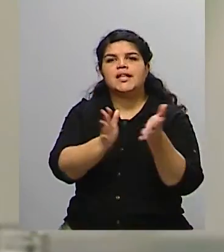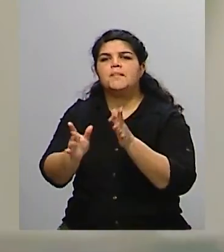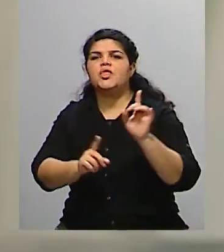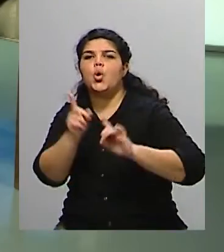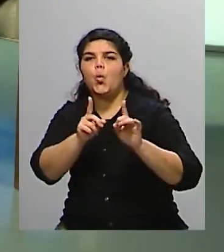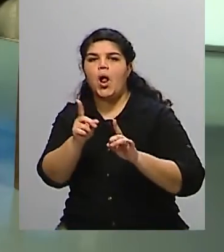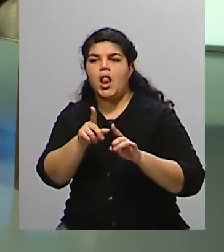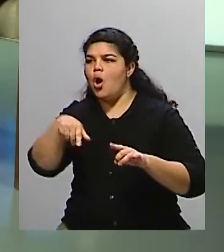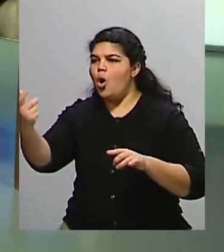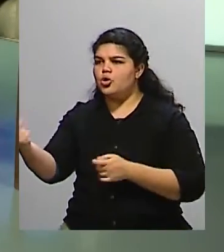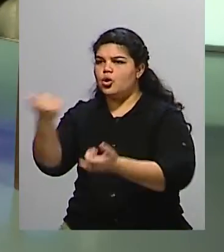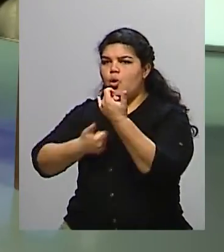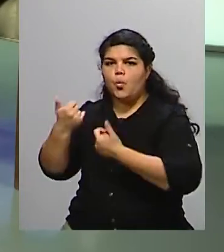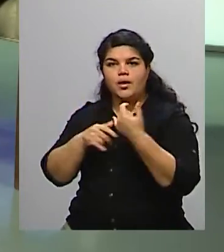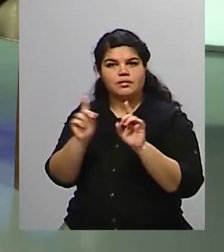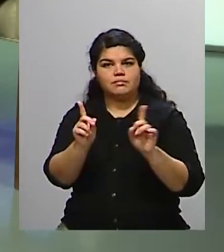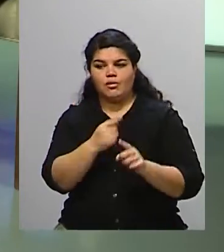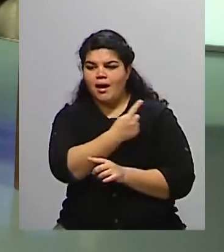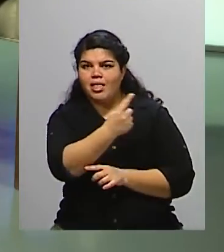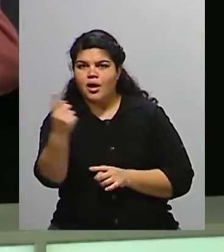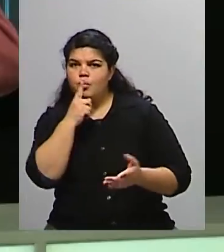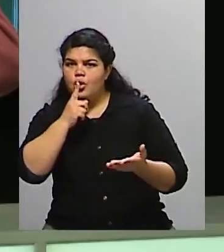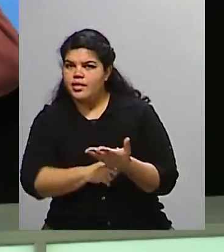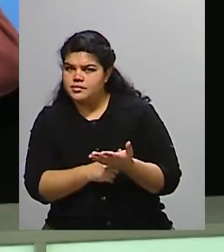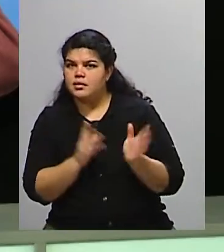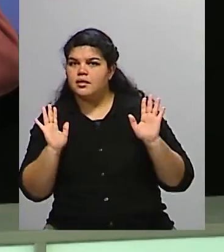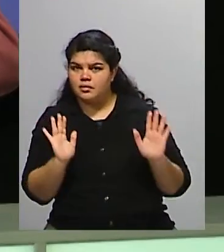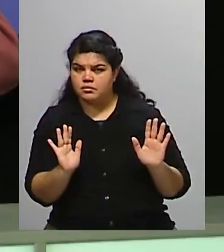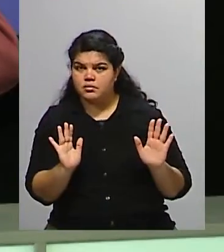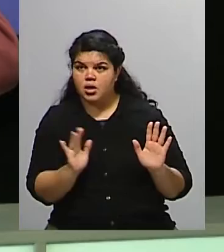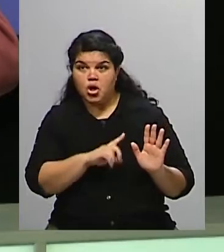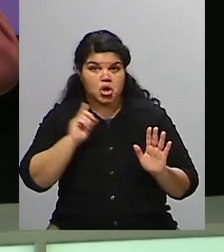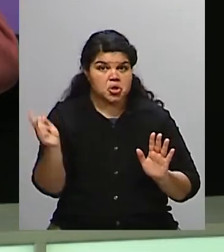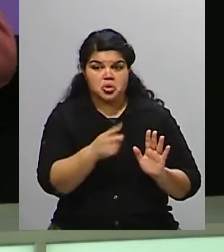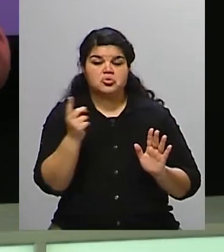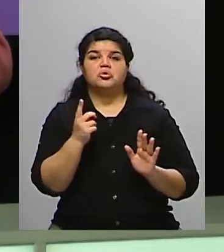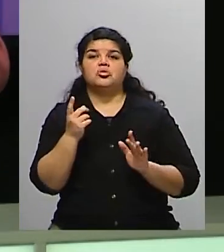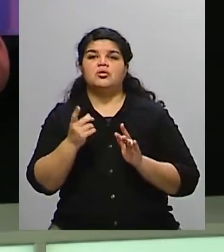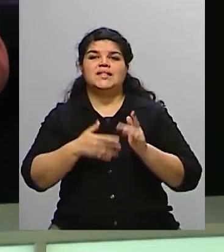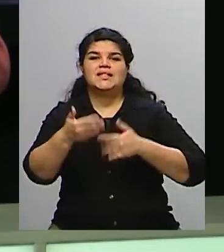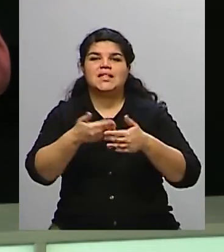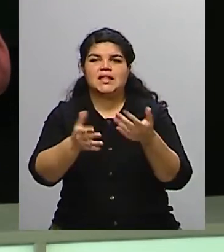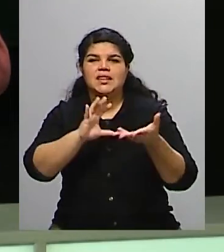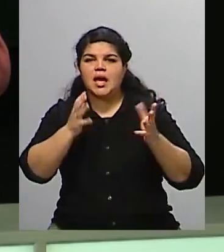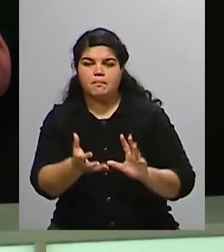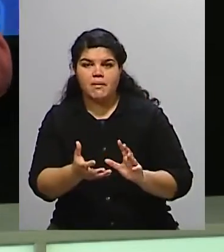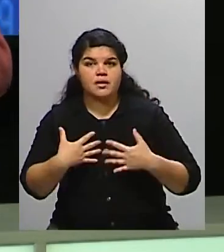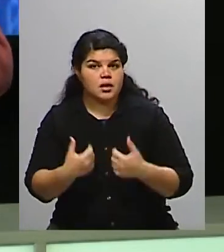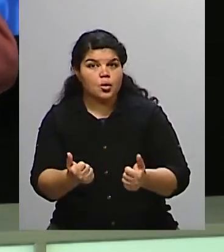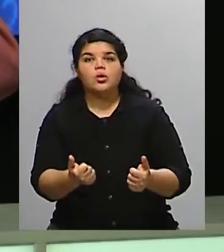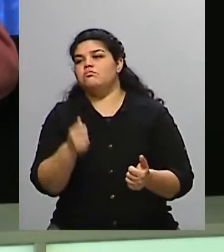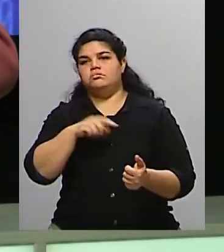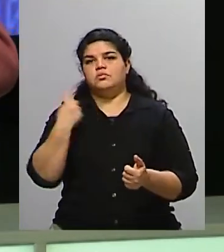yo decido qué tratamiento hacerme. Entonces, ¿cuál es el mejor sistema de salud? Creo que el que tenemos es el que hemos sabido desarrollar.